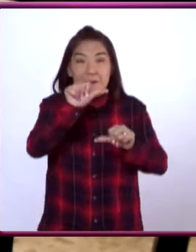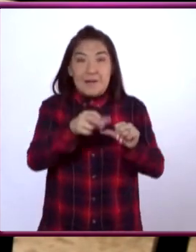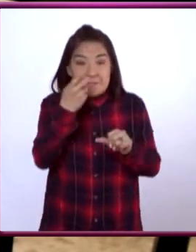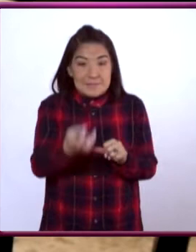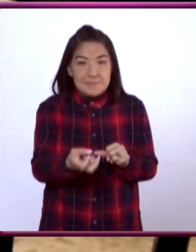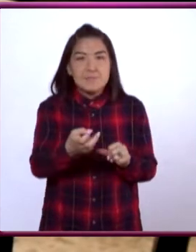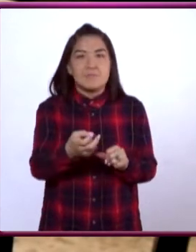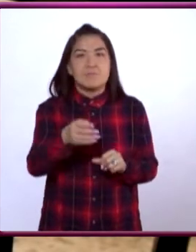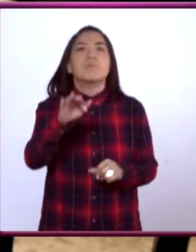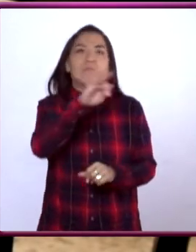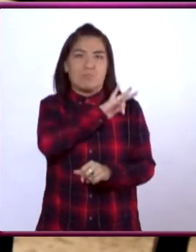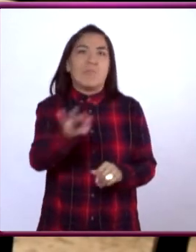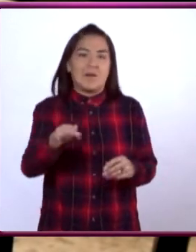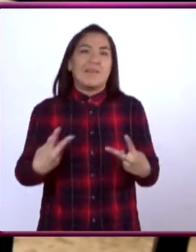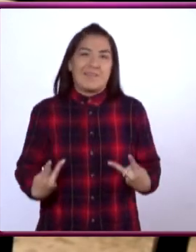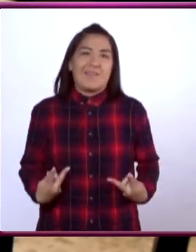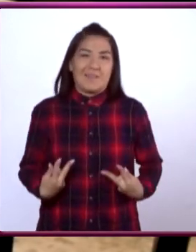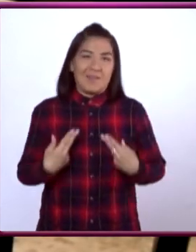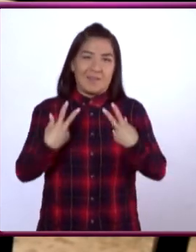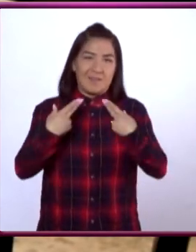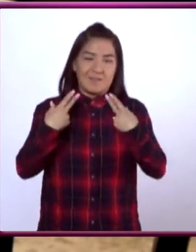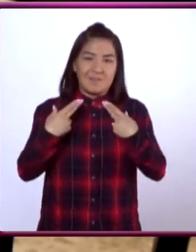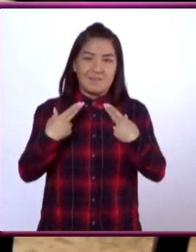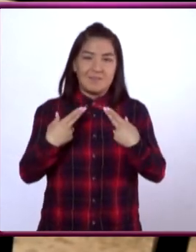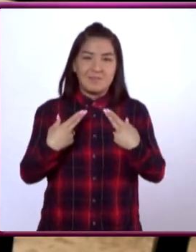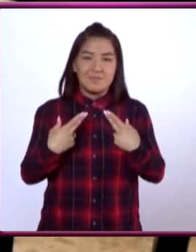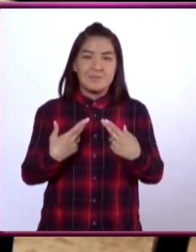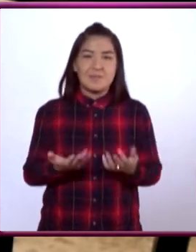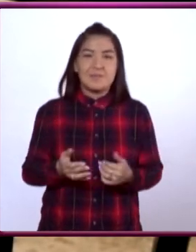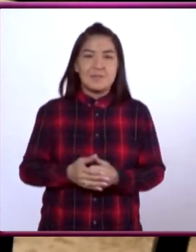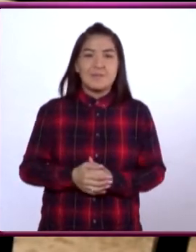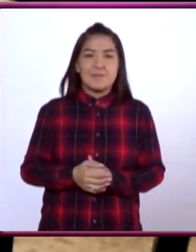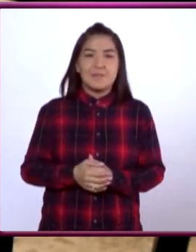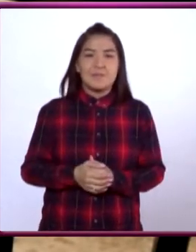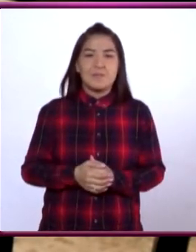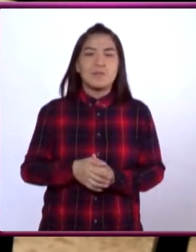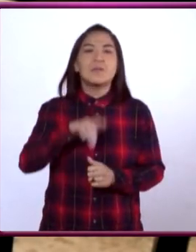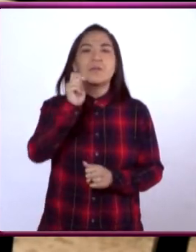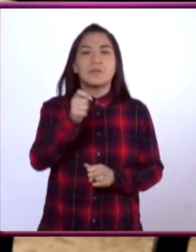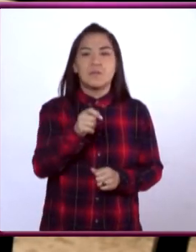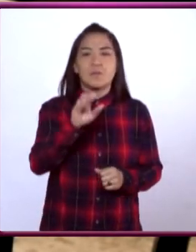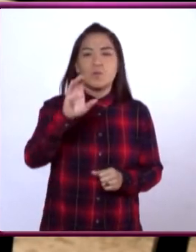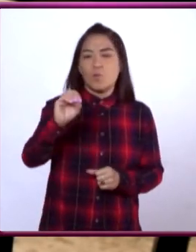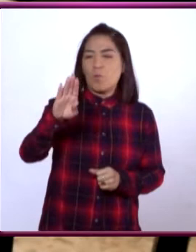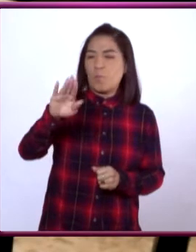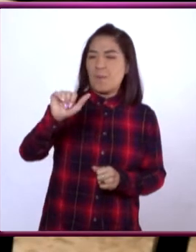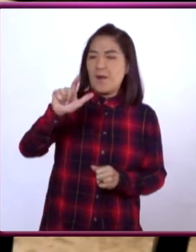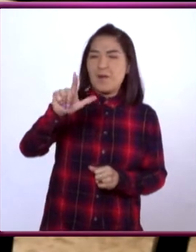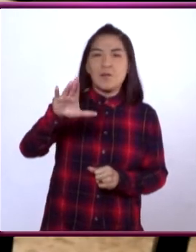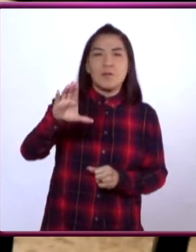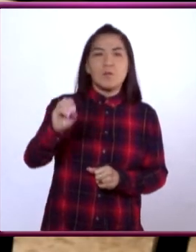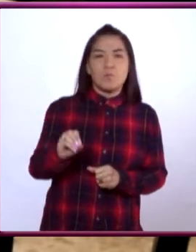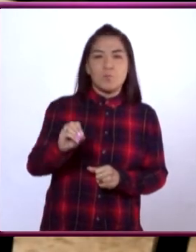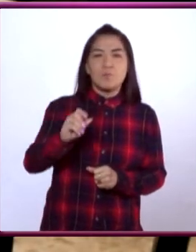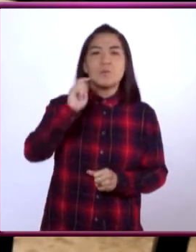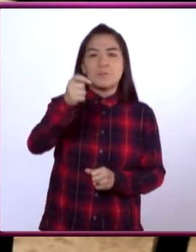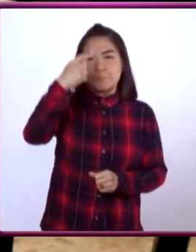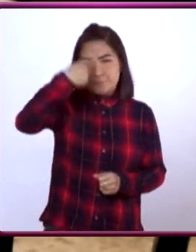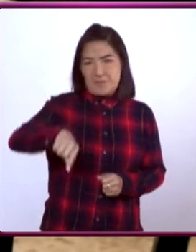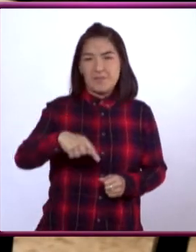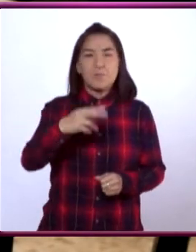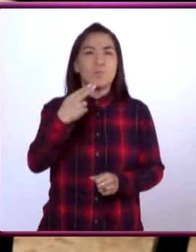bomba atómica, pues esa radiación puede que nos dé cáncer. Nos mate por cáncer, ¿no? Una fuente de cobalto como las que